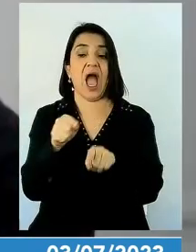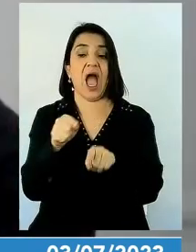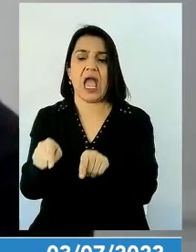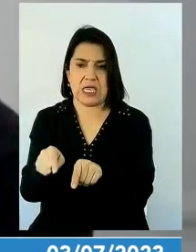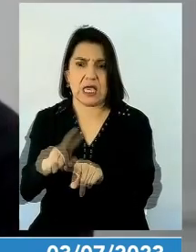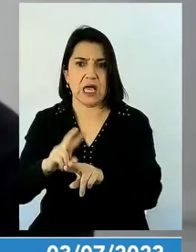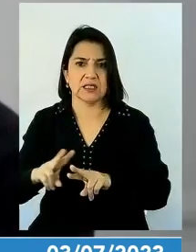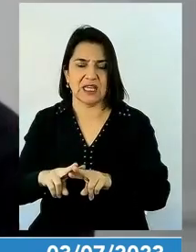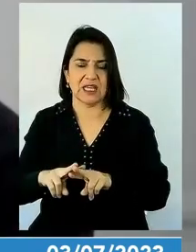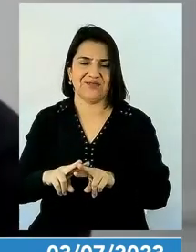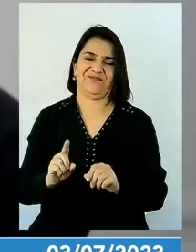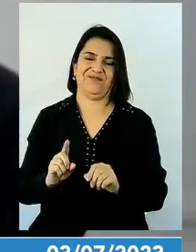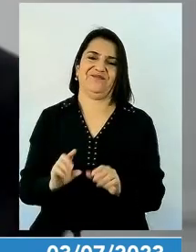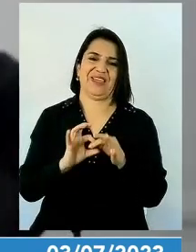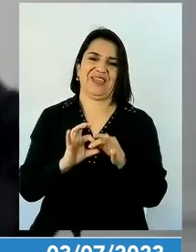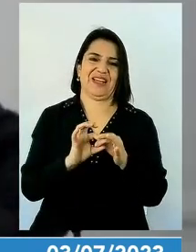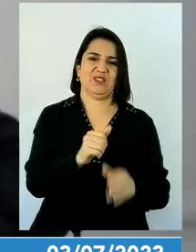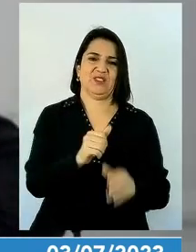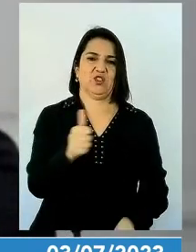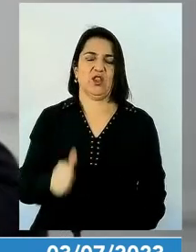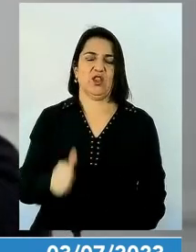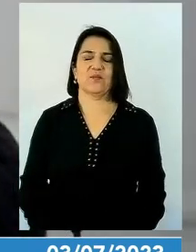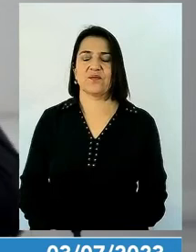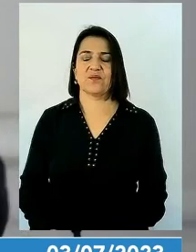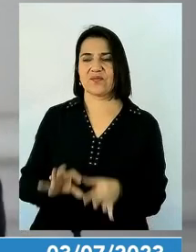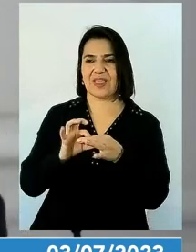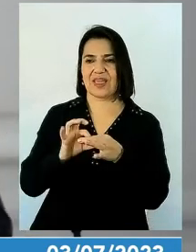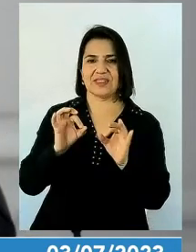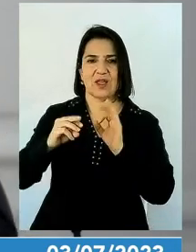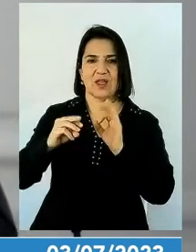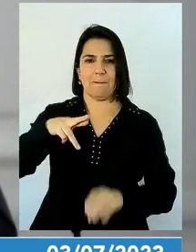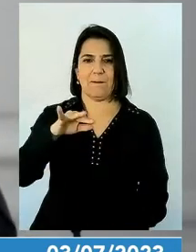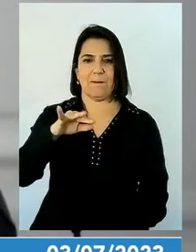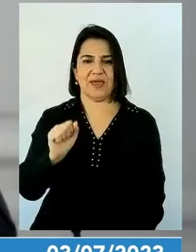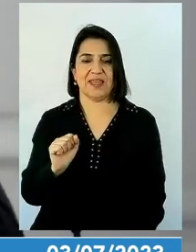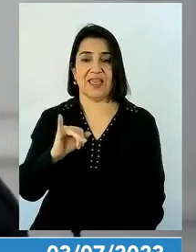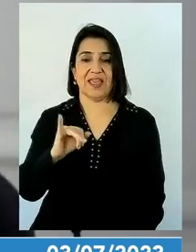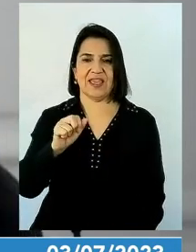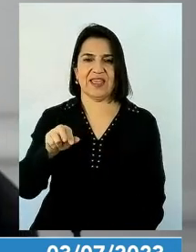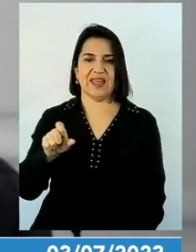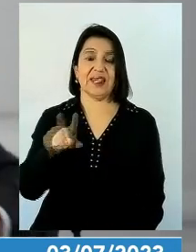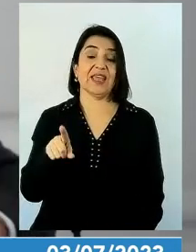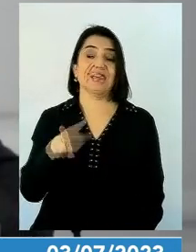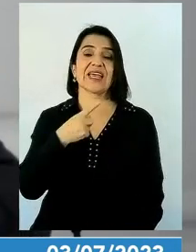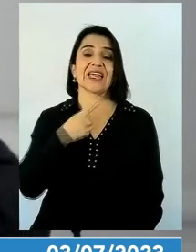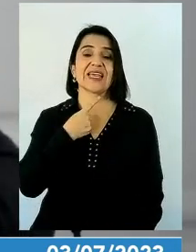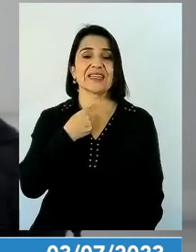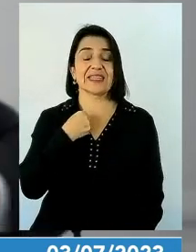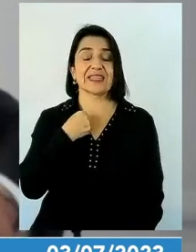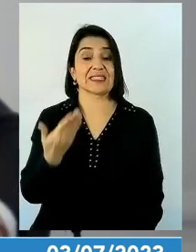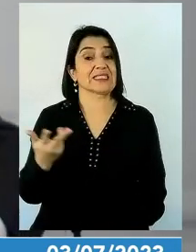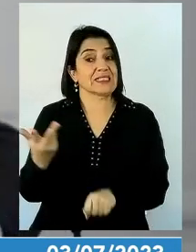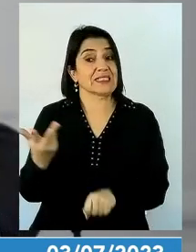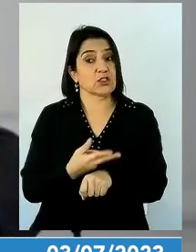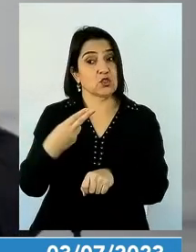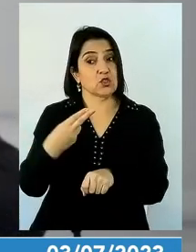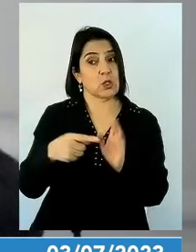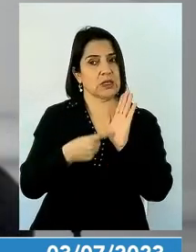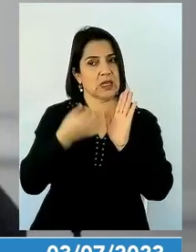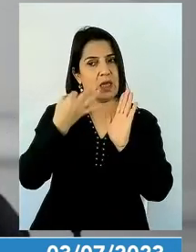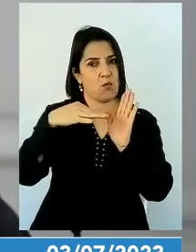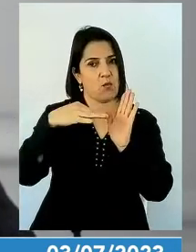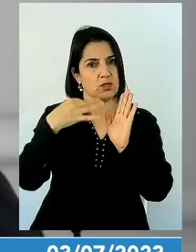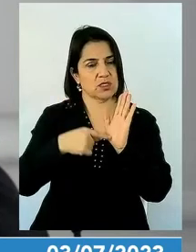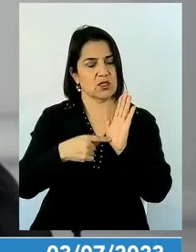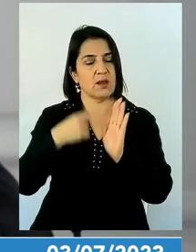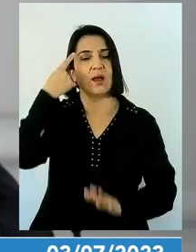a todos. Bien, muchas gracias, señora María Inés. Muy interesante y bien dramática su exposición. Pero yo creo